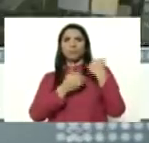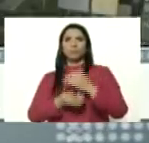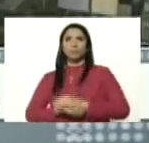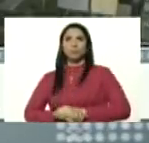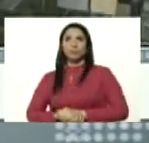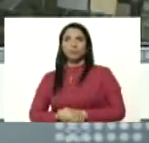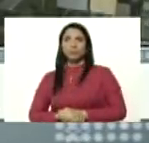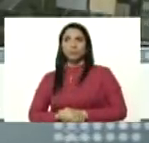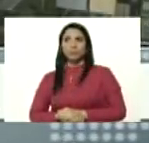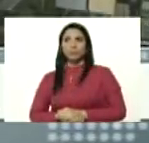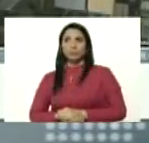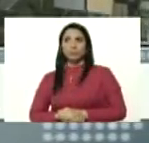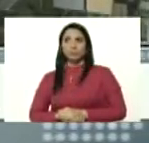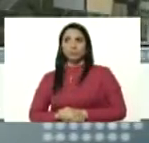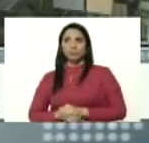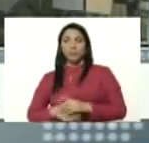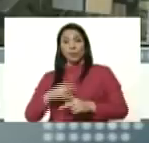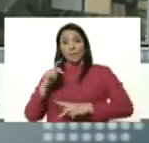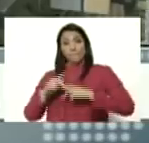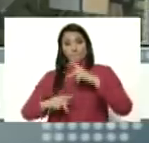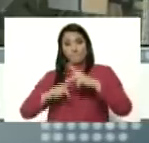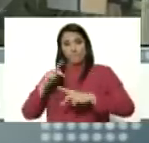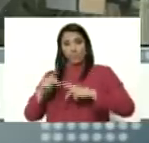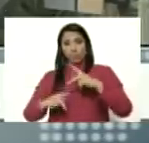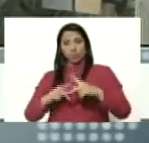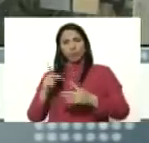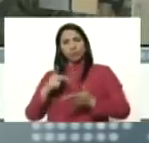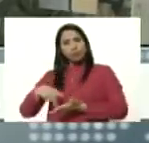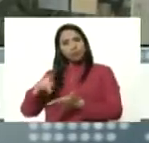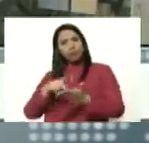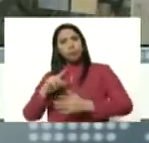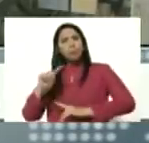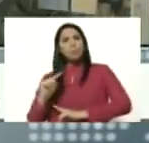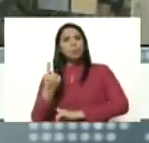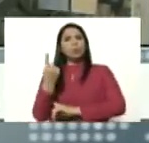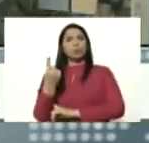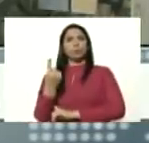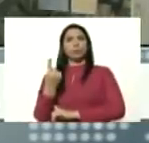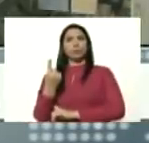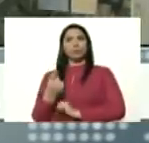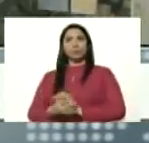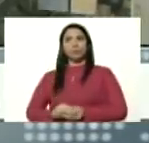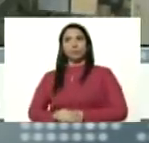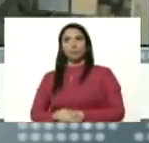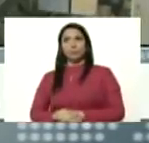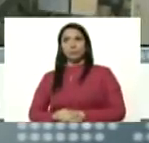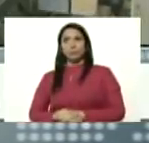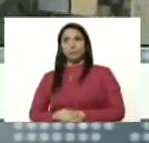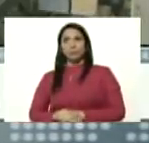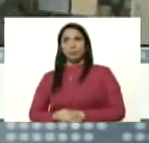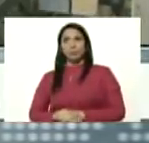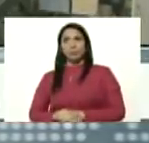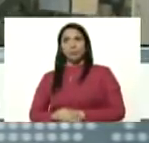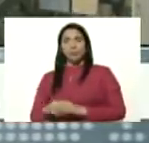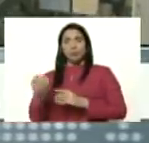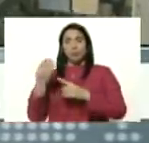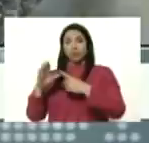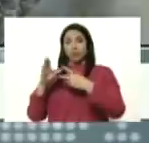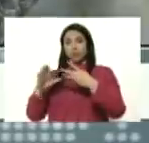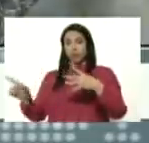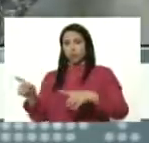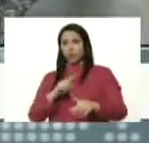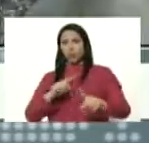el proceso de participación protagónica de la planificación y la ejecución